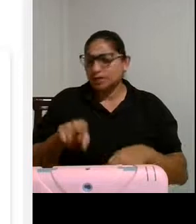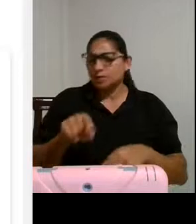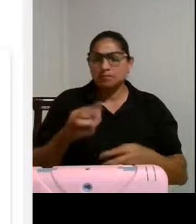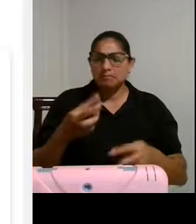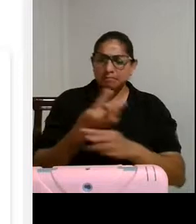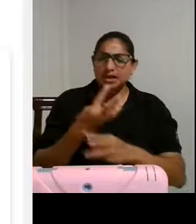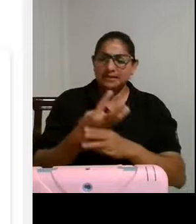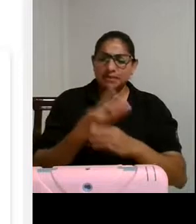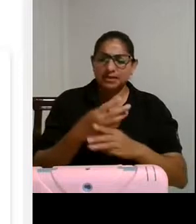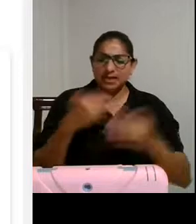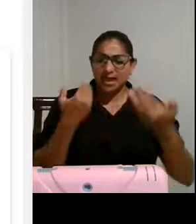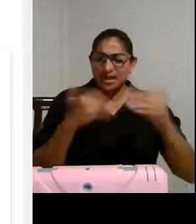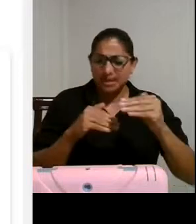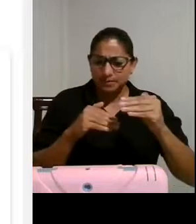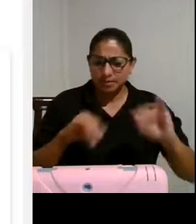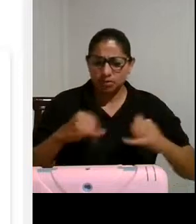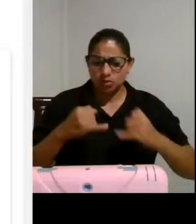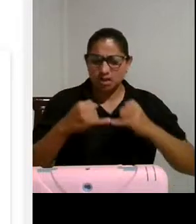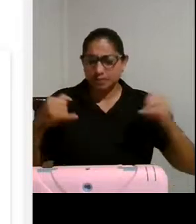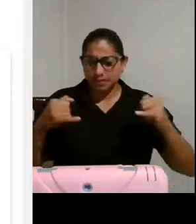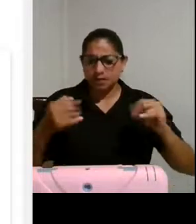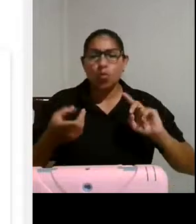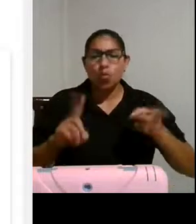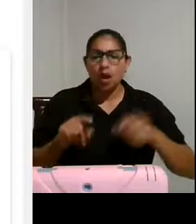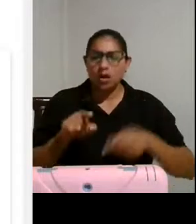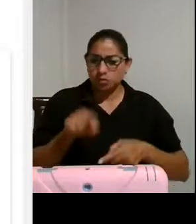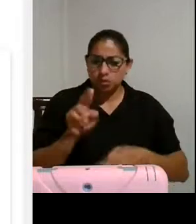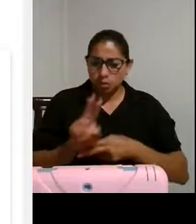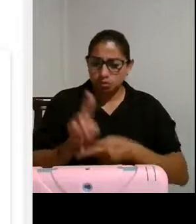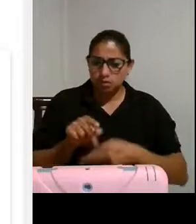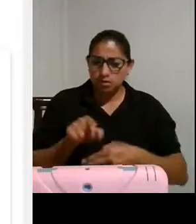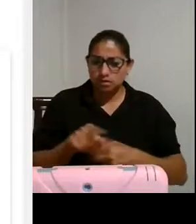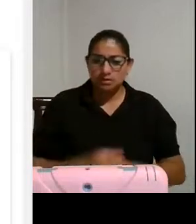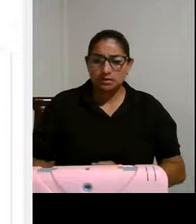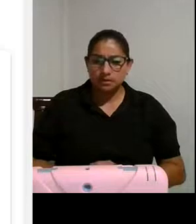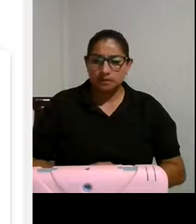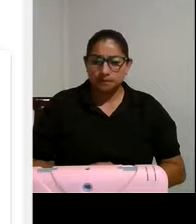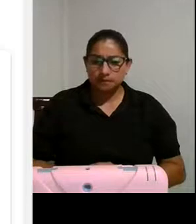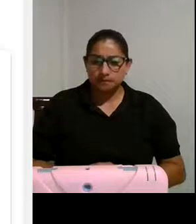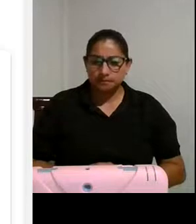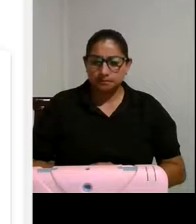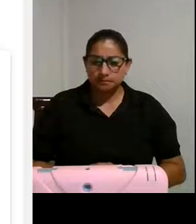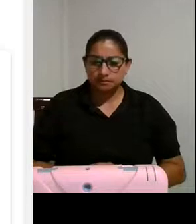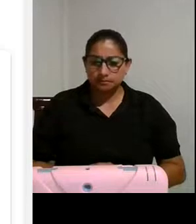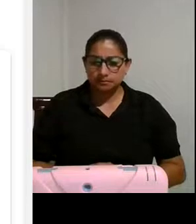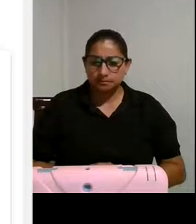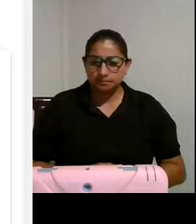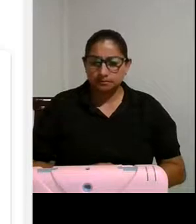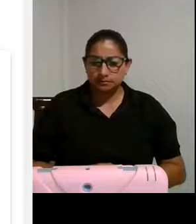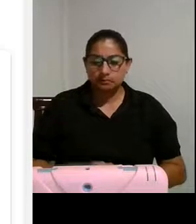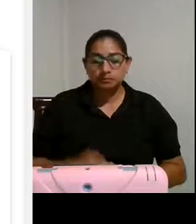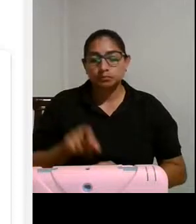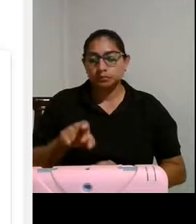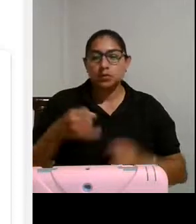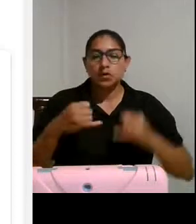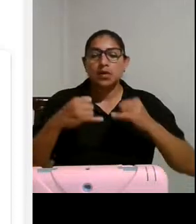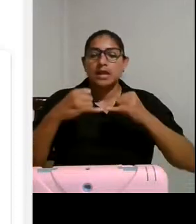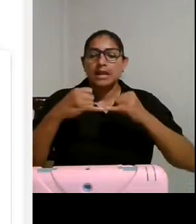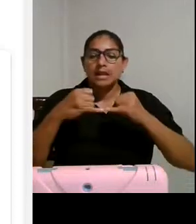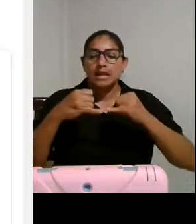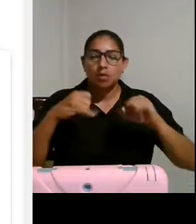en la grabación de la tutoría del pasado lunes, ¿ok? Vamos a ir ahora al capítulo